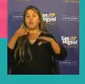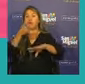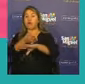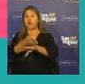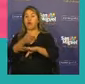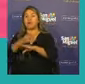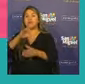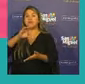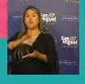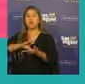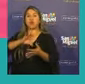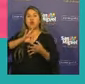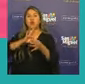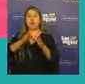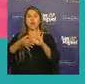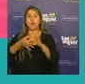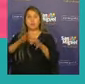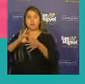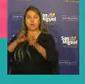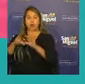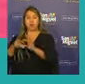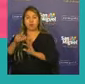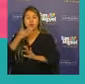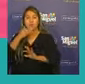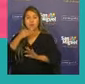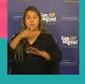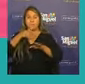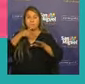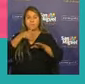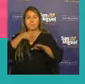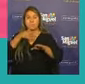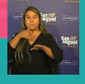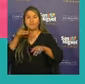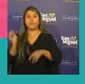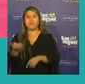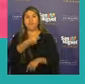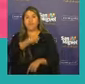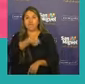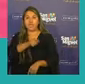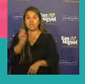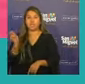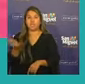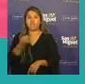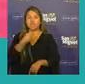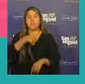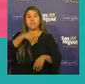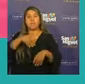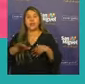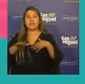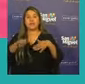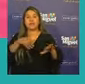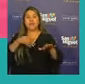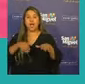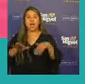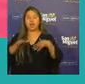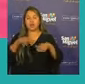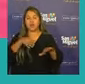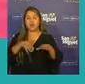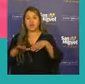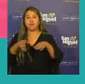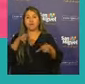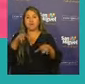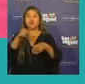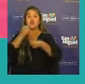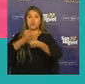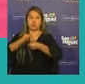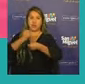Hay varios talleres, patinaje, tenis por ahí. Así, eso, todos esos talleres que se dan durante